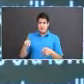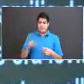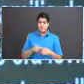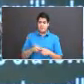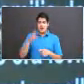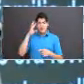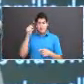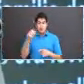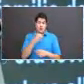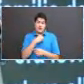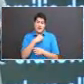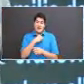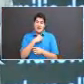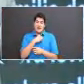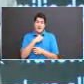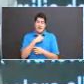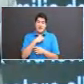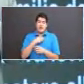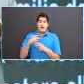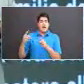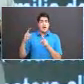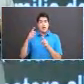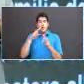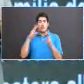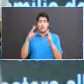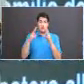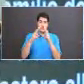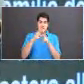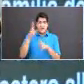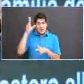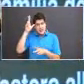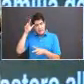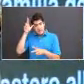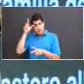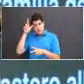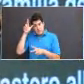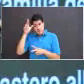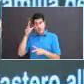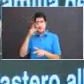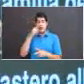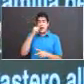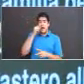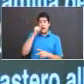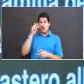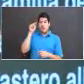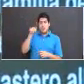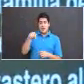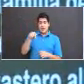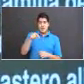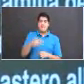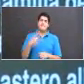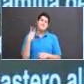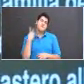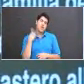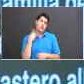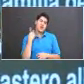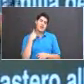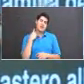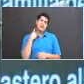porque querían conocer sexualmente al hombre que había llegado. Lo querían violar.